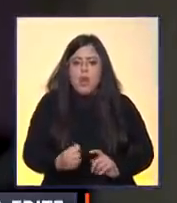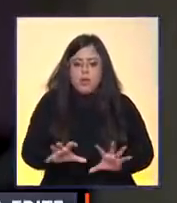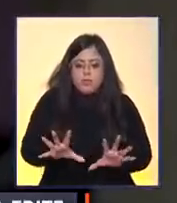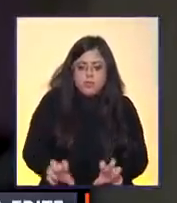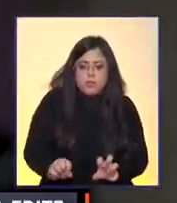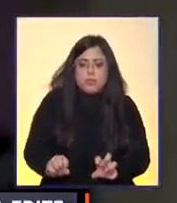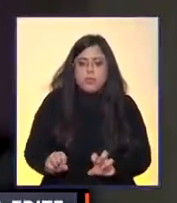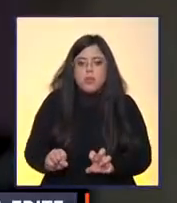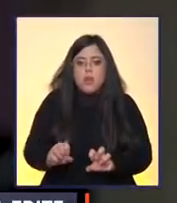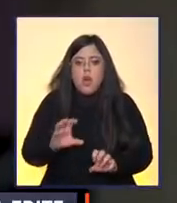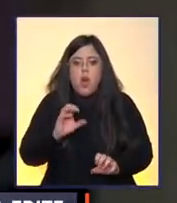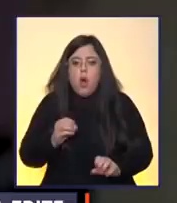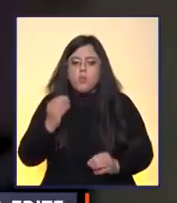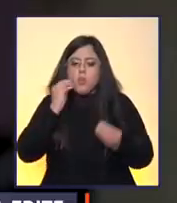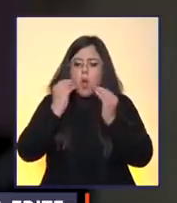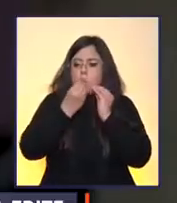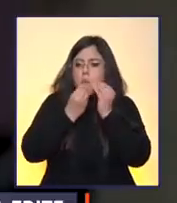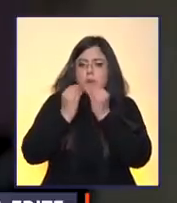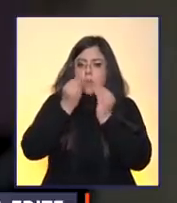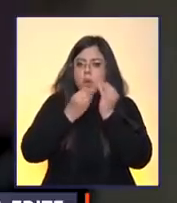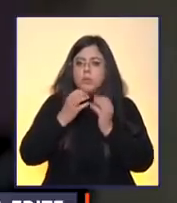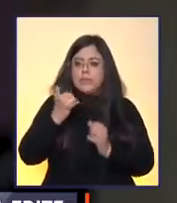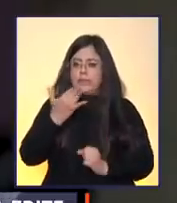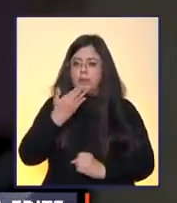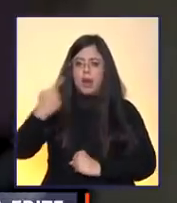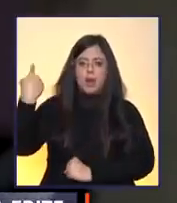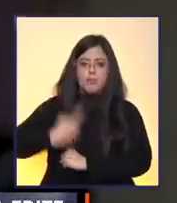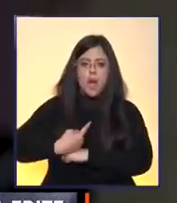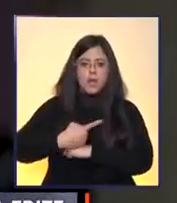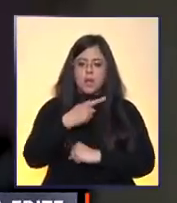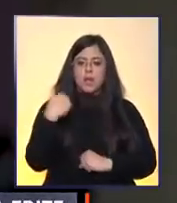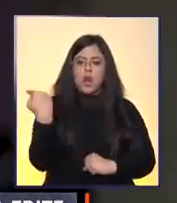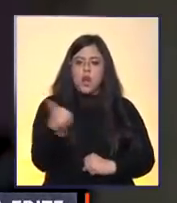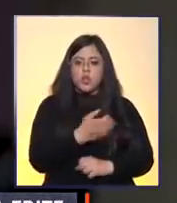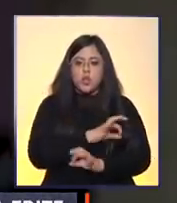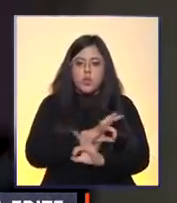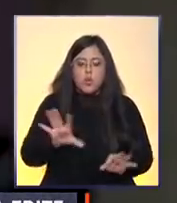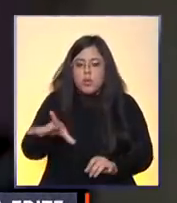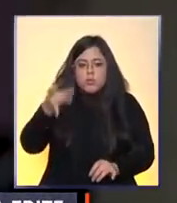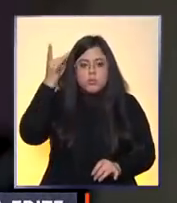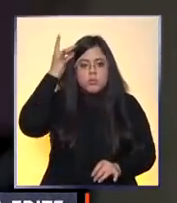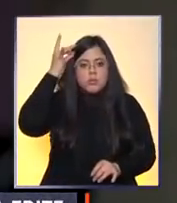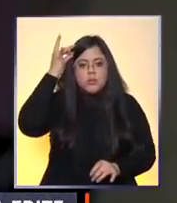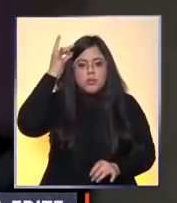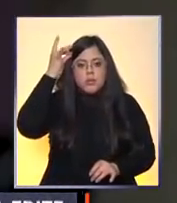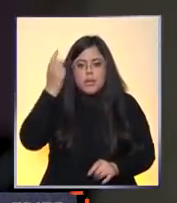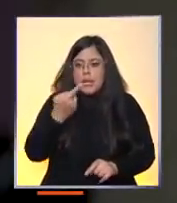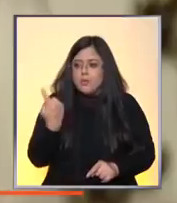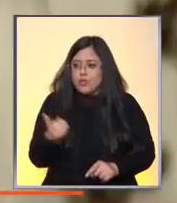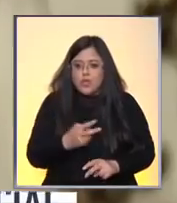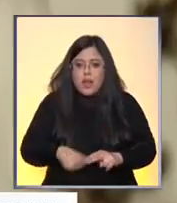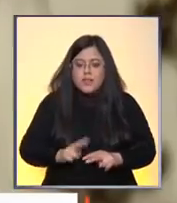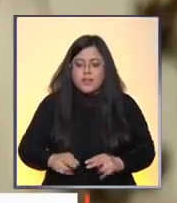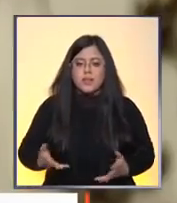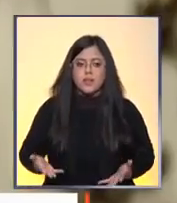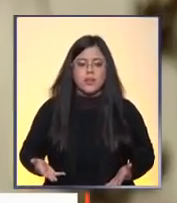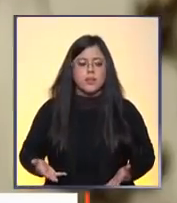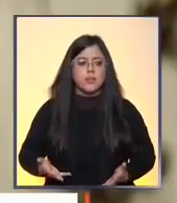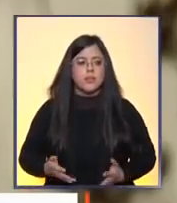más encima te diera órdenes, que nosotros nunca fuimos capaces de darnos cuenta de lo que estábamos metidas.